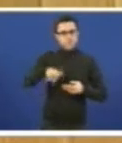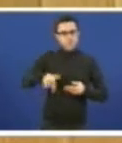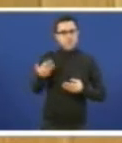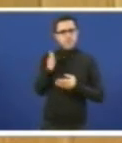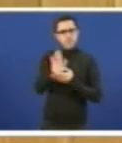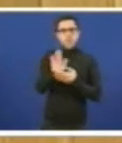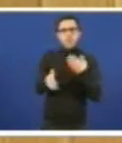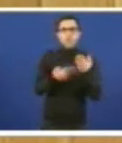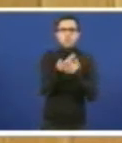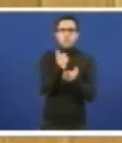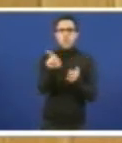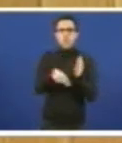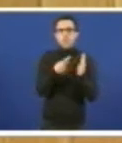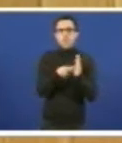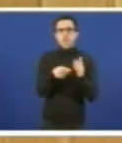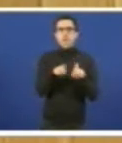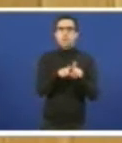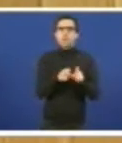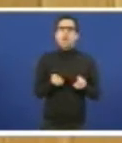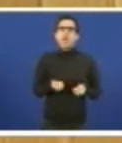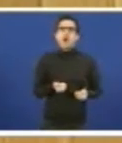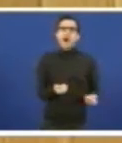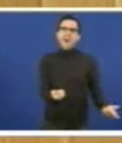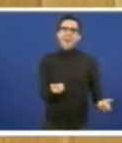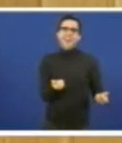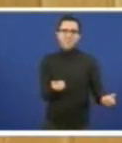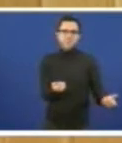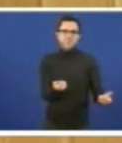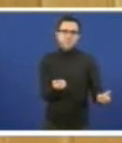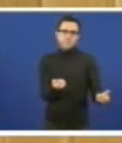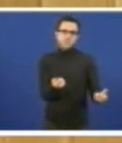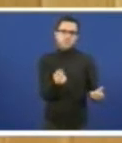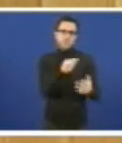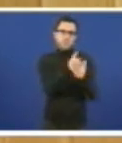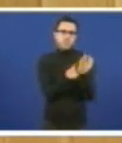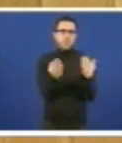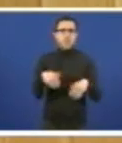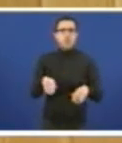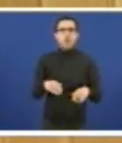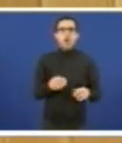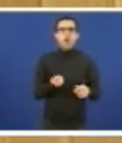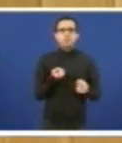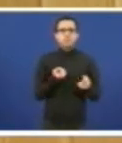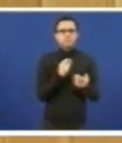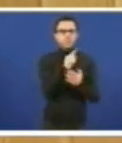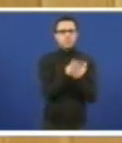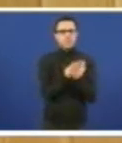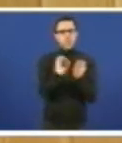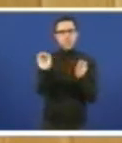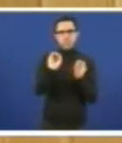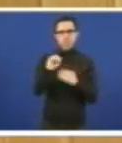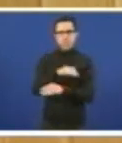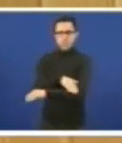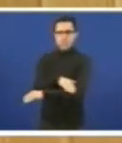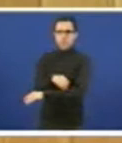non ten gastos orzamentarios, con coste cero para o Goberno galego, mais